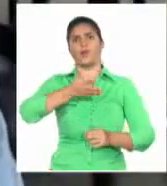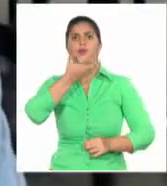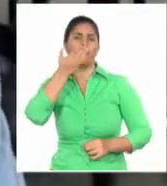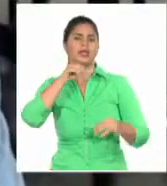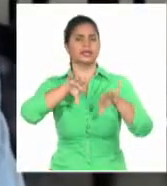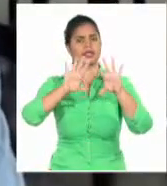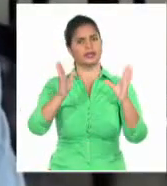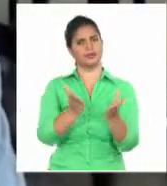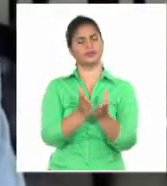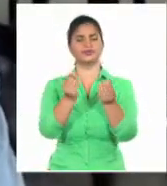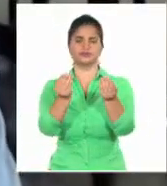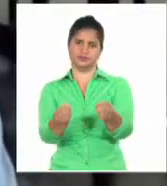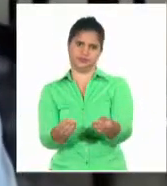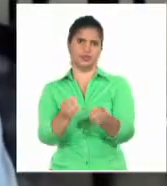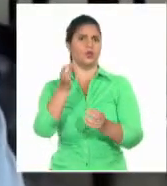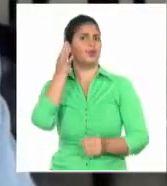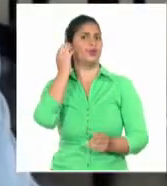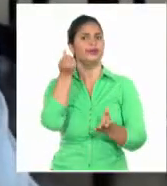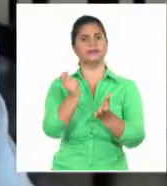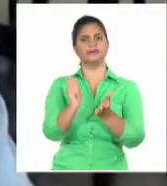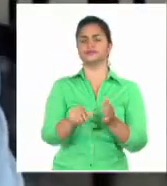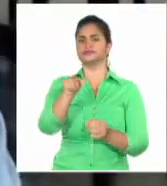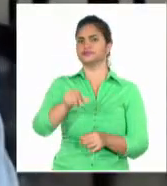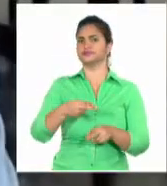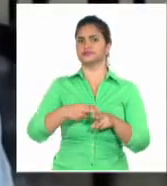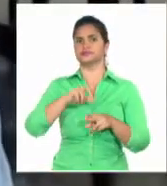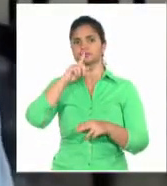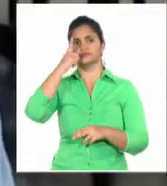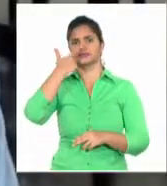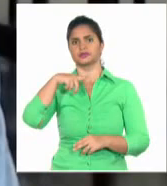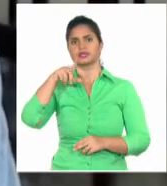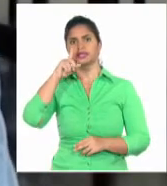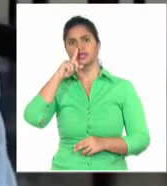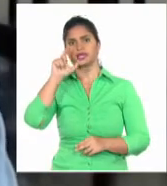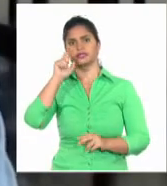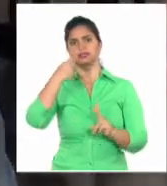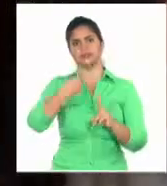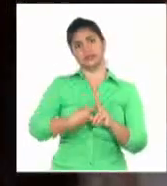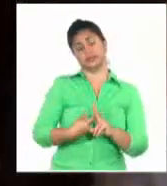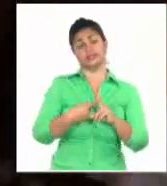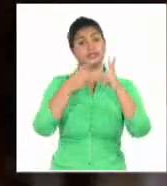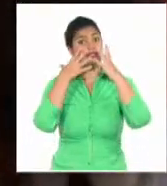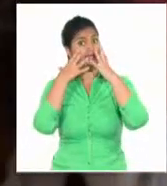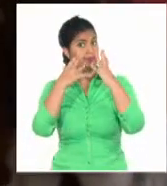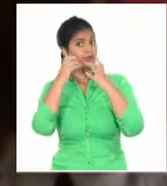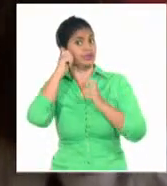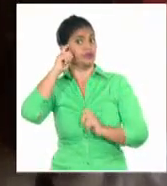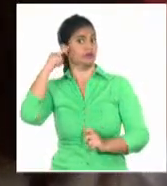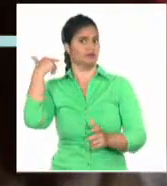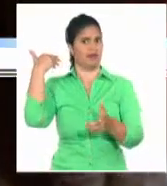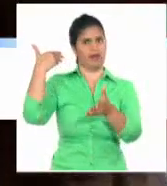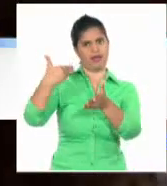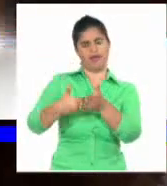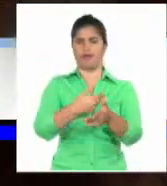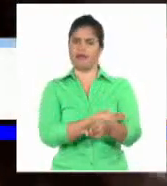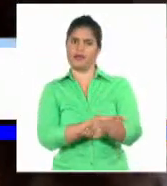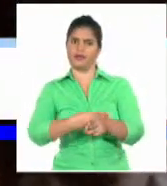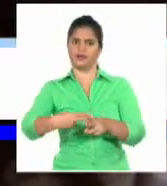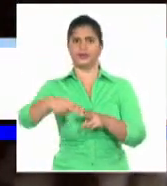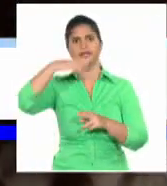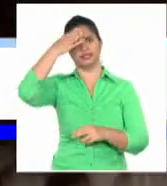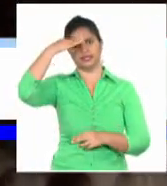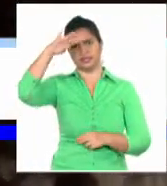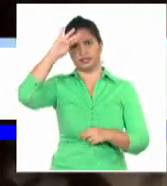supuesto, escritora Nancy Morejón es una de las voces significativas de la literatura en Cuba. El sujeto lírico de sus versos indaga en la